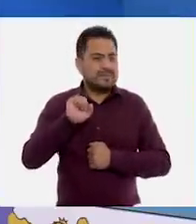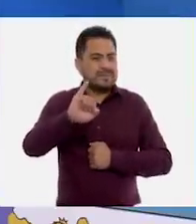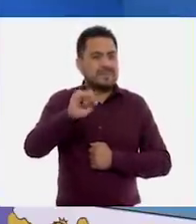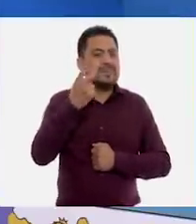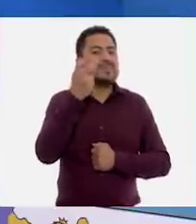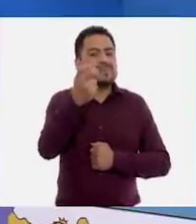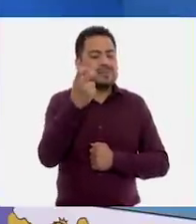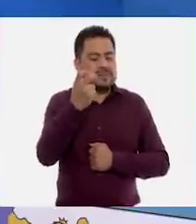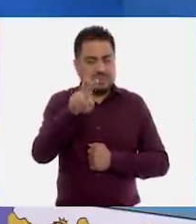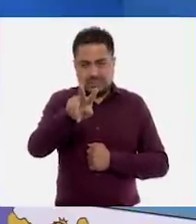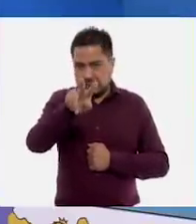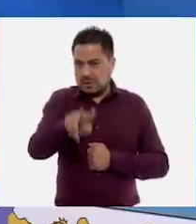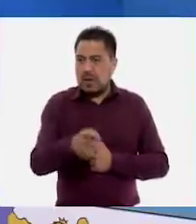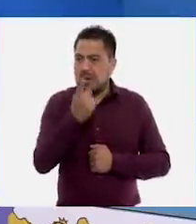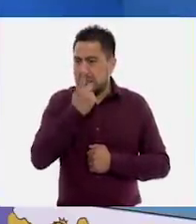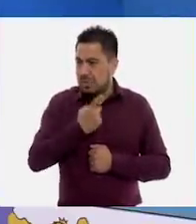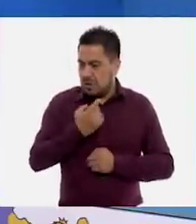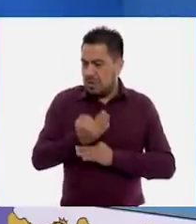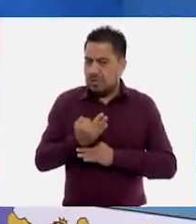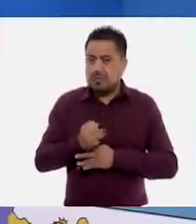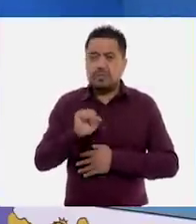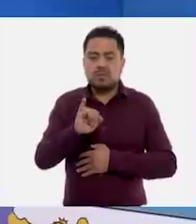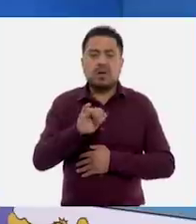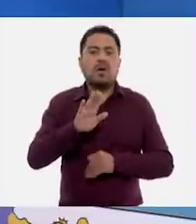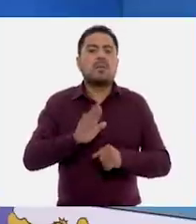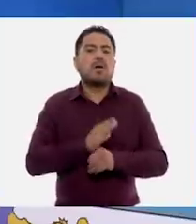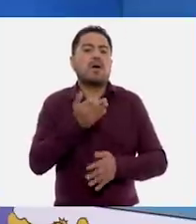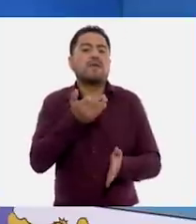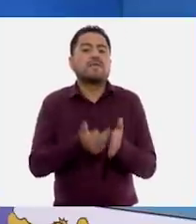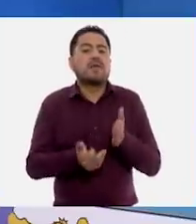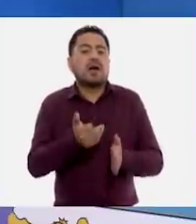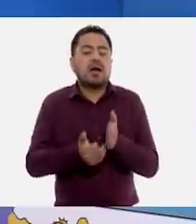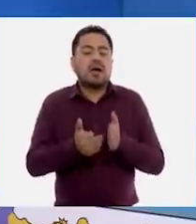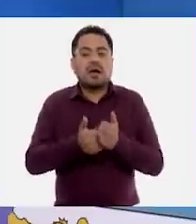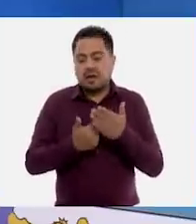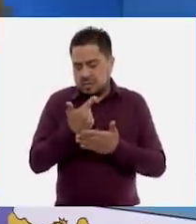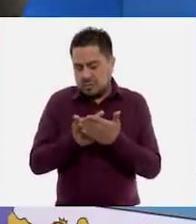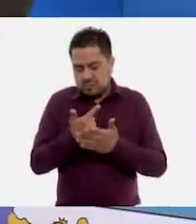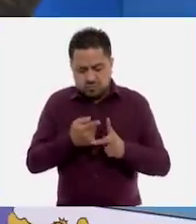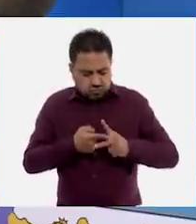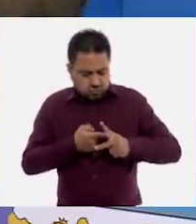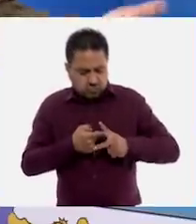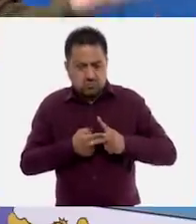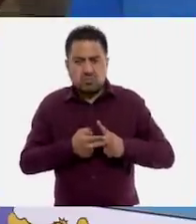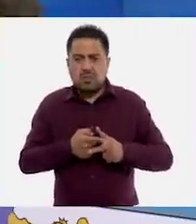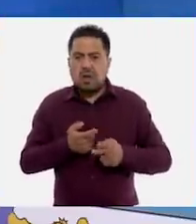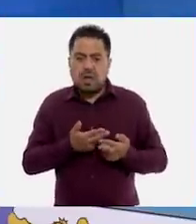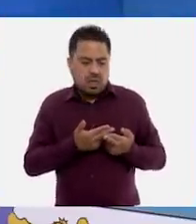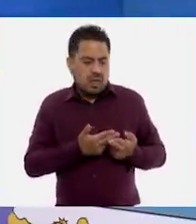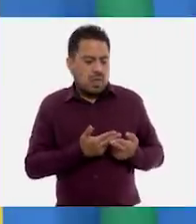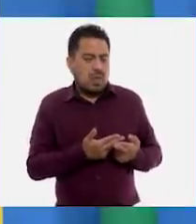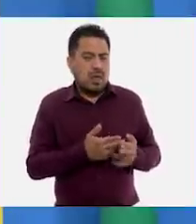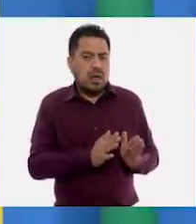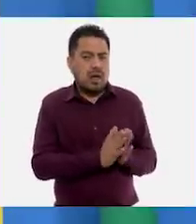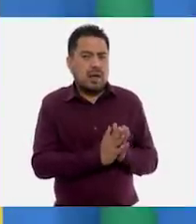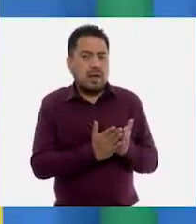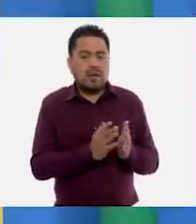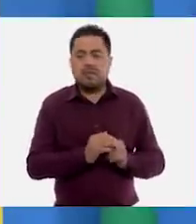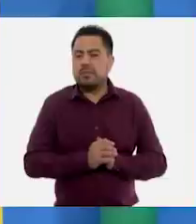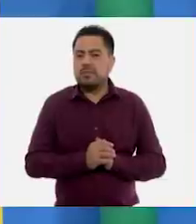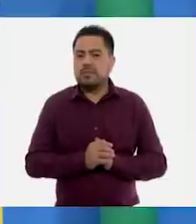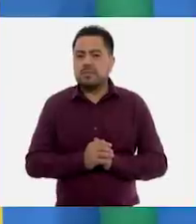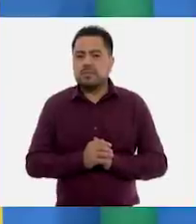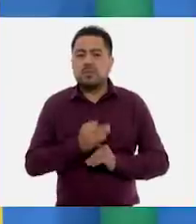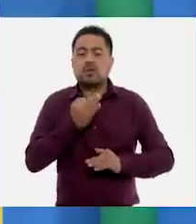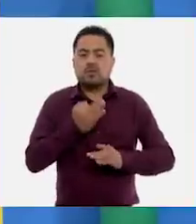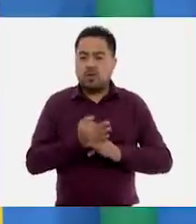Exacto, es verdad lo que nos está diciendo, porque nos hace falta contar lo que nos queda. Entonces